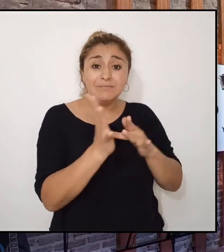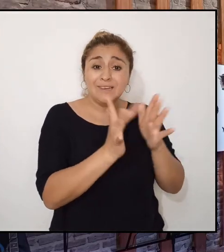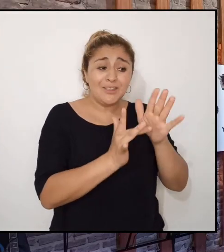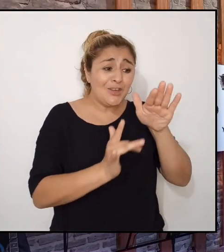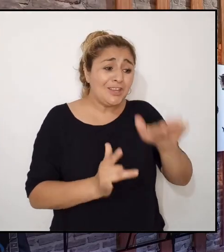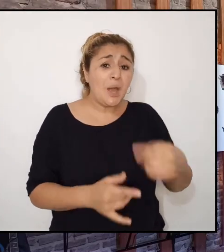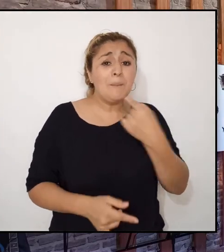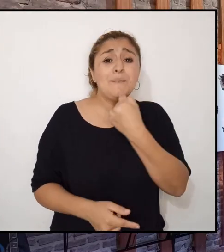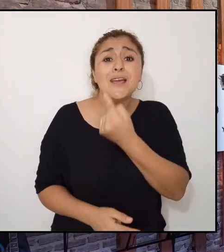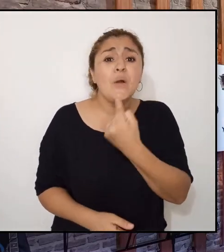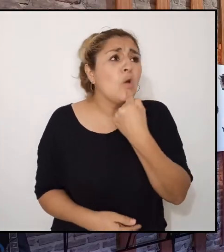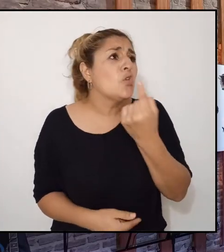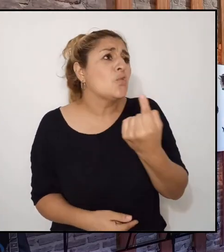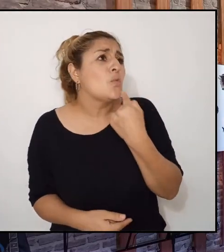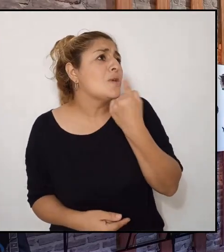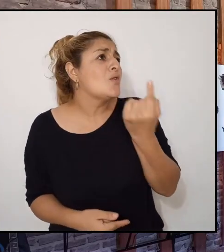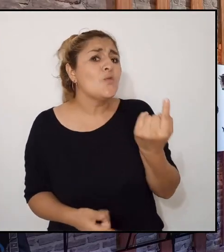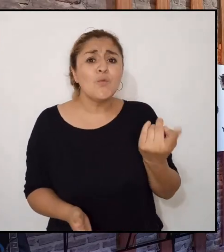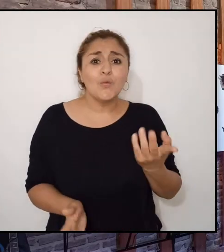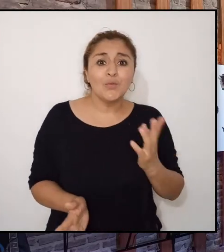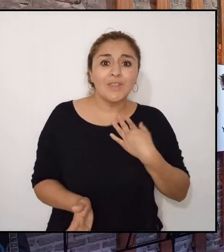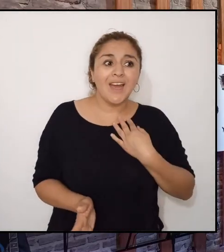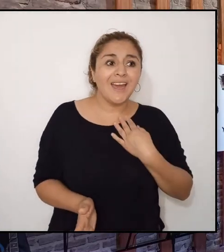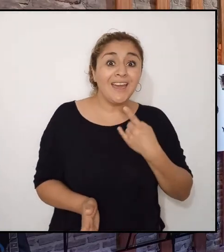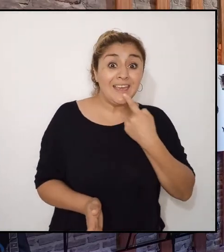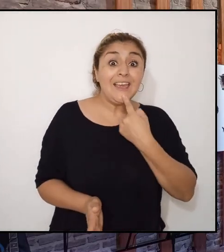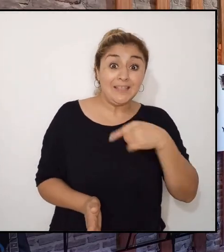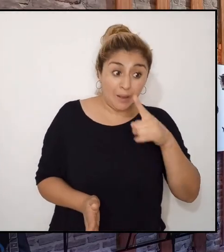Y Él hablaba también y todos se maravillaban.